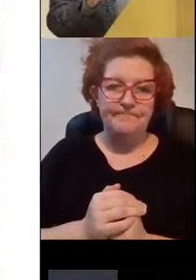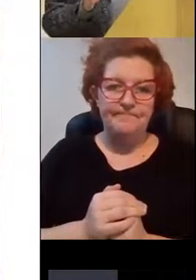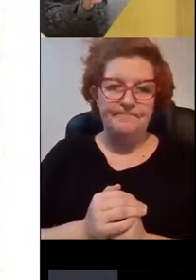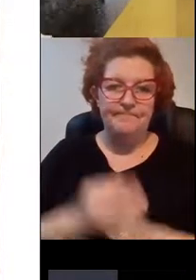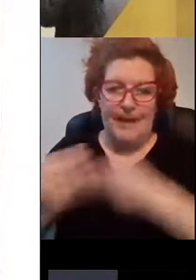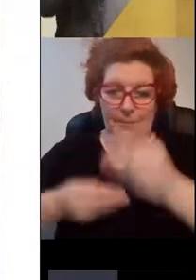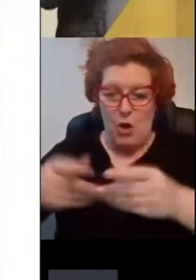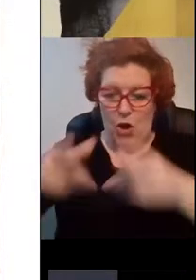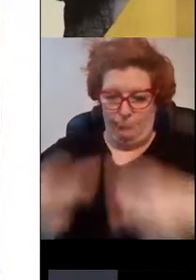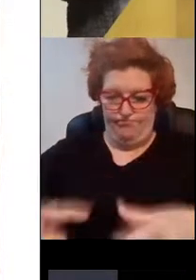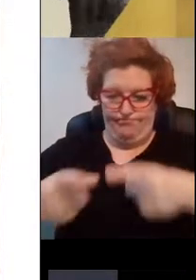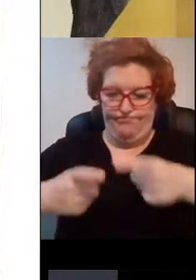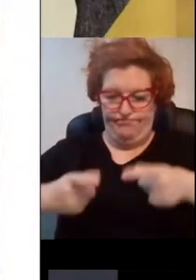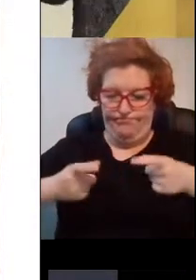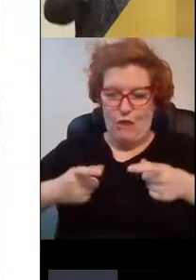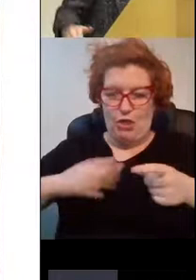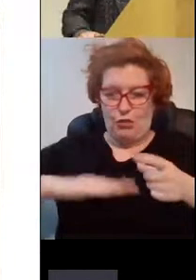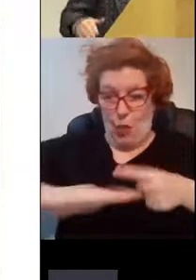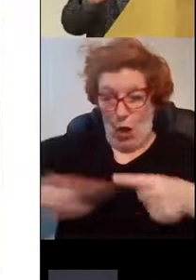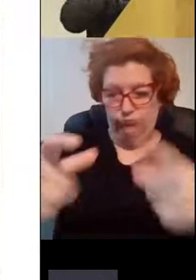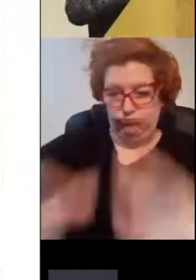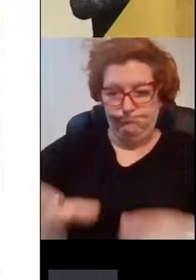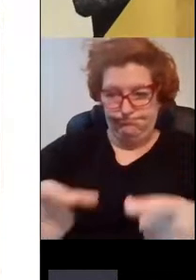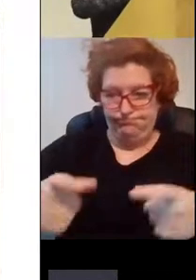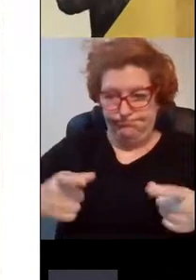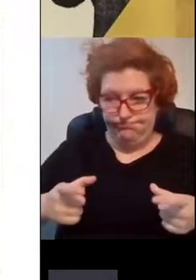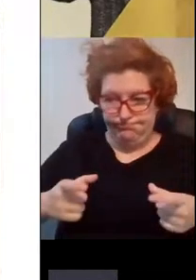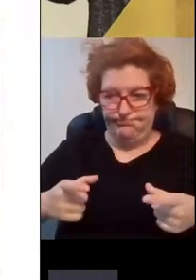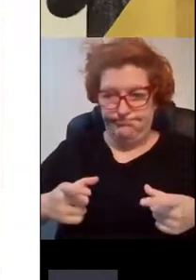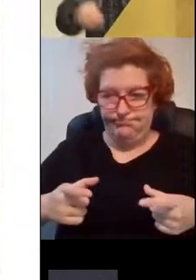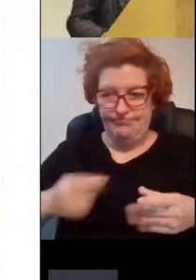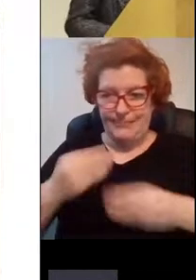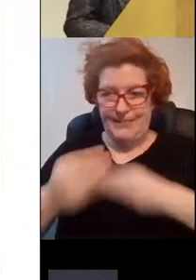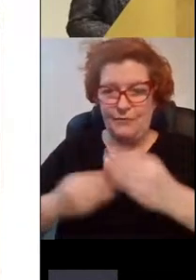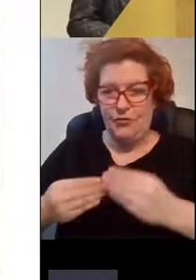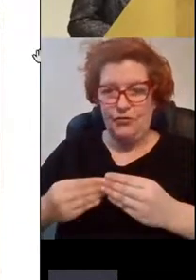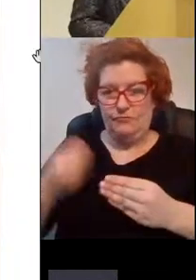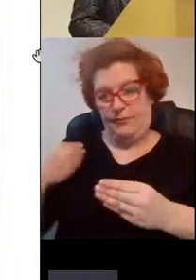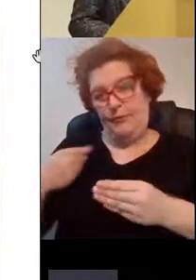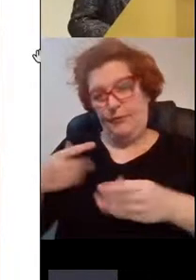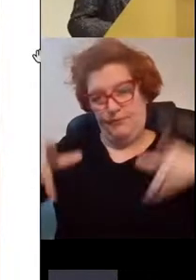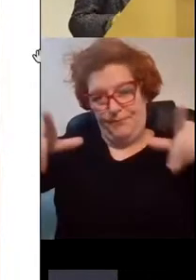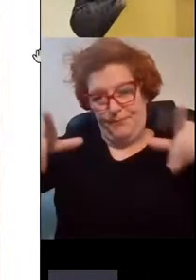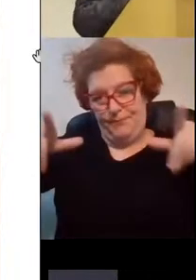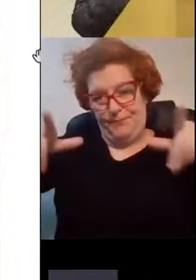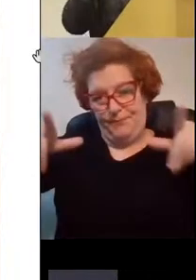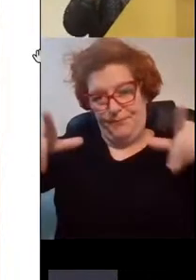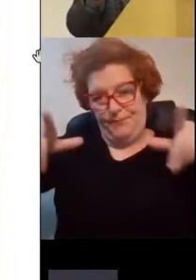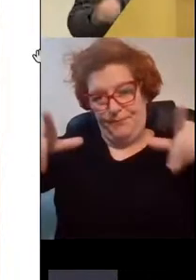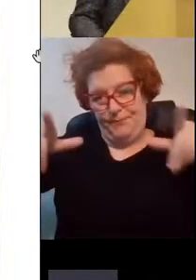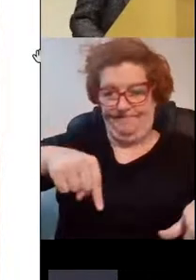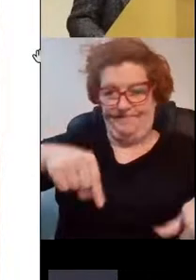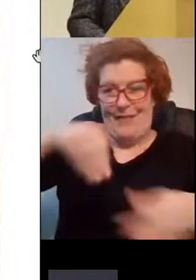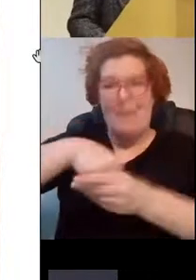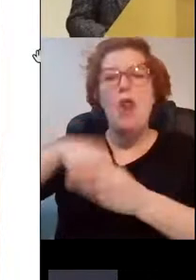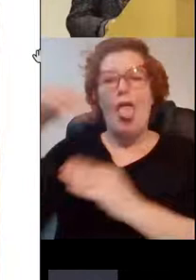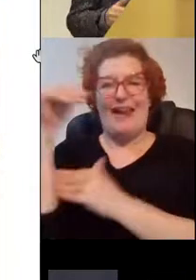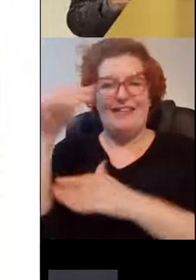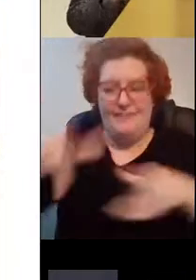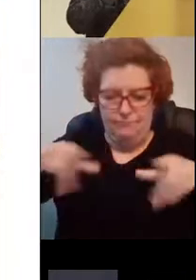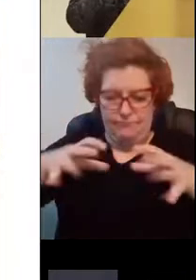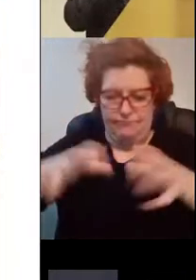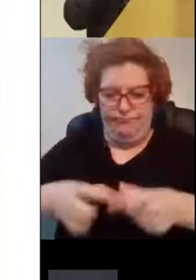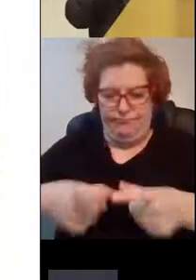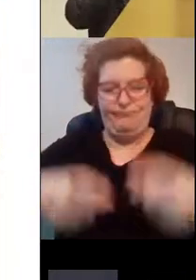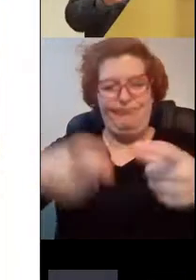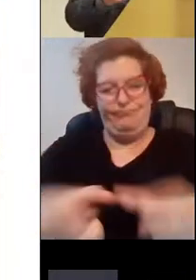Hicimos esos círculos y los fuimos colocando a lo largo de toda la iglesia.